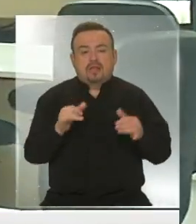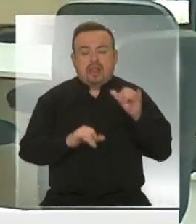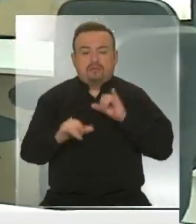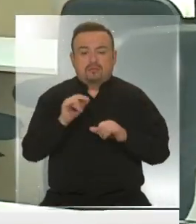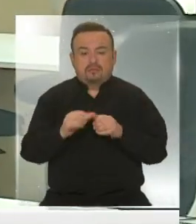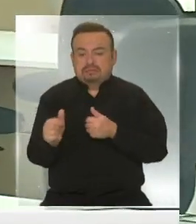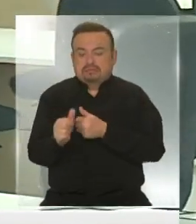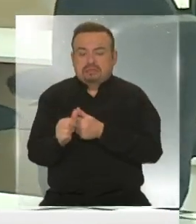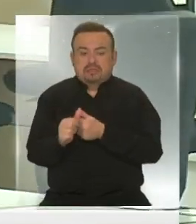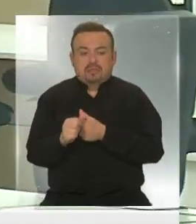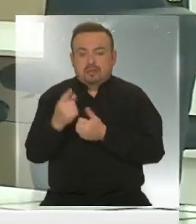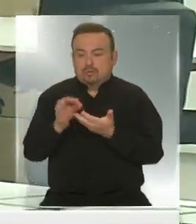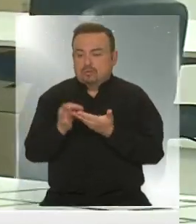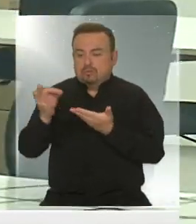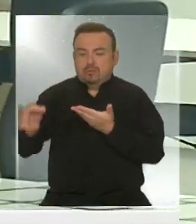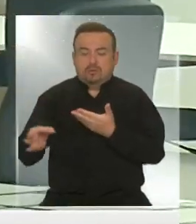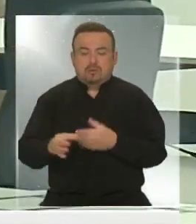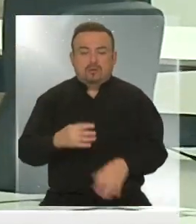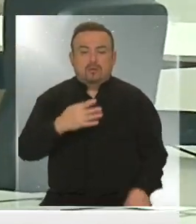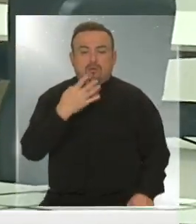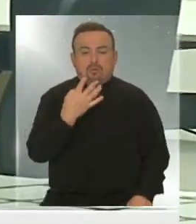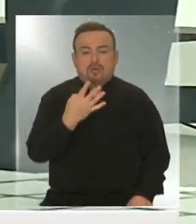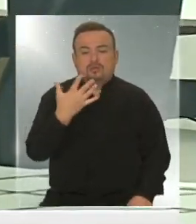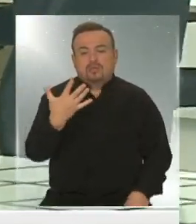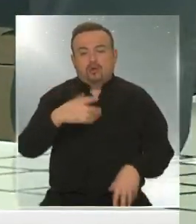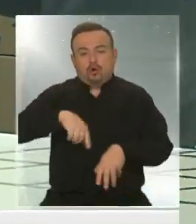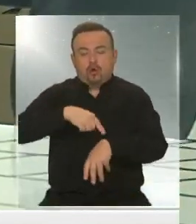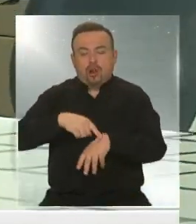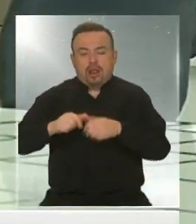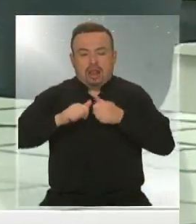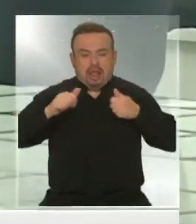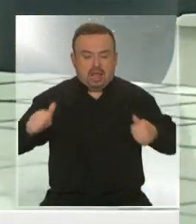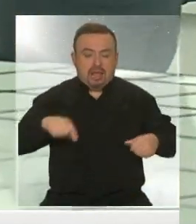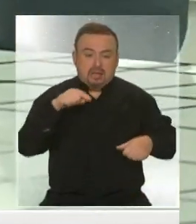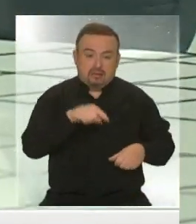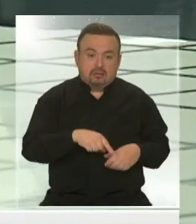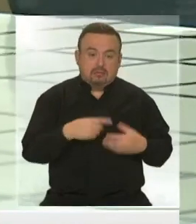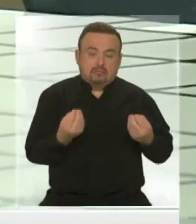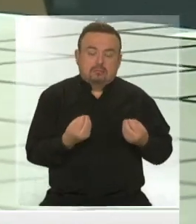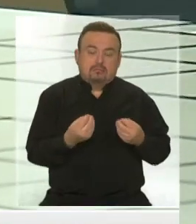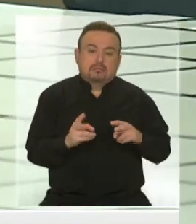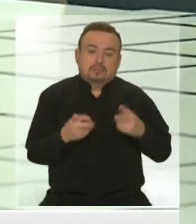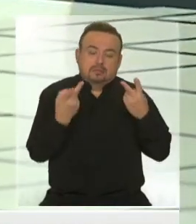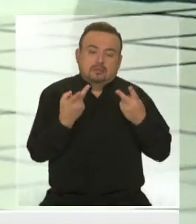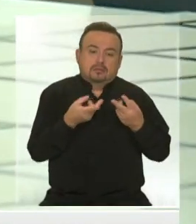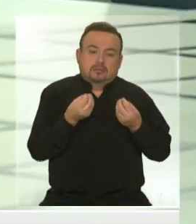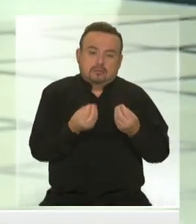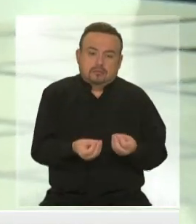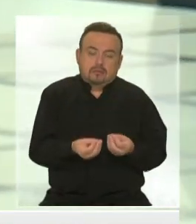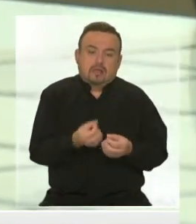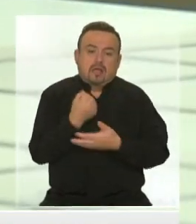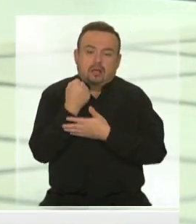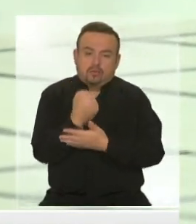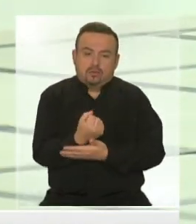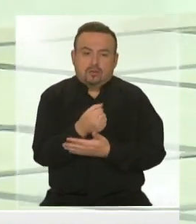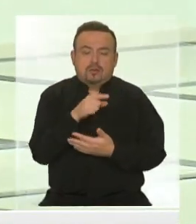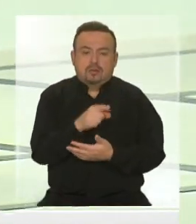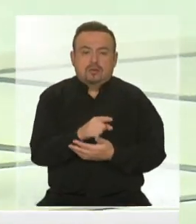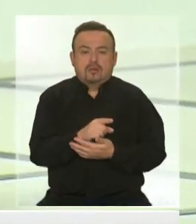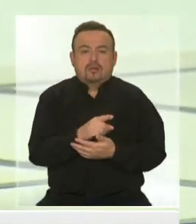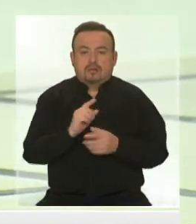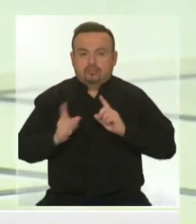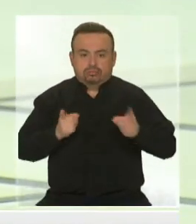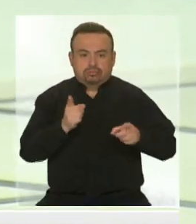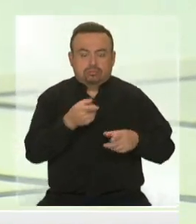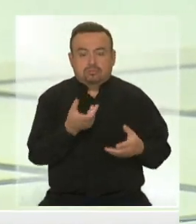más cercano de una ciudad está más de 4 o 5 horas. Entonces, esto viene a ser un plus, una gran ayuda en la